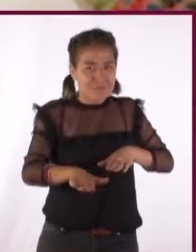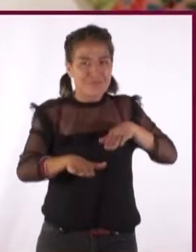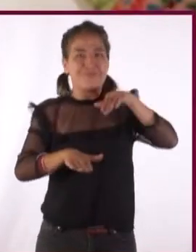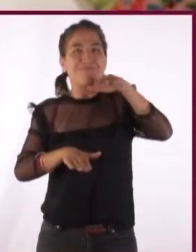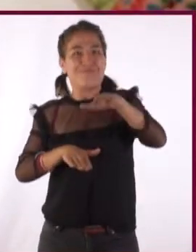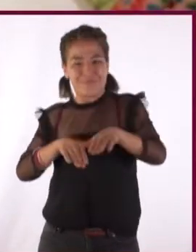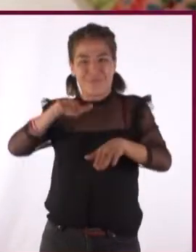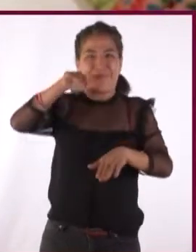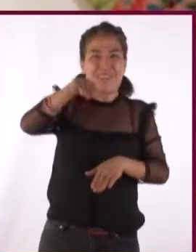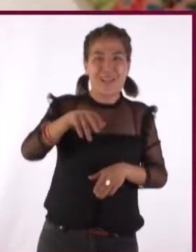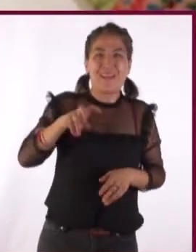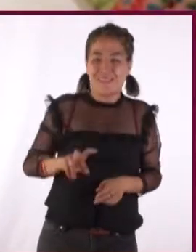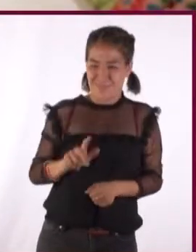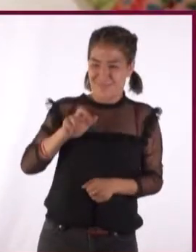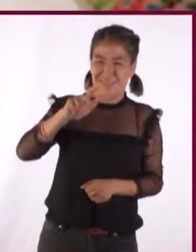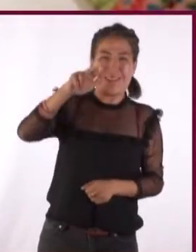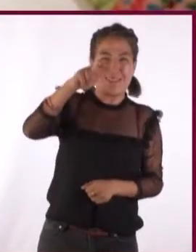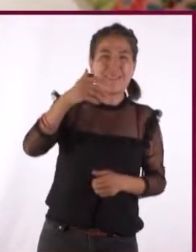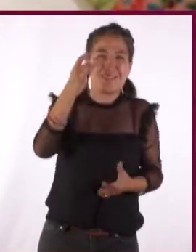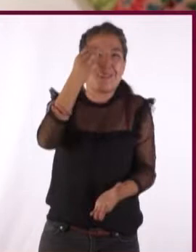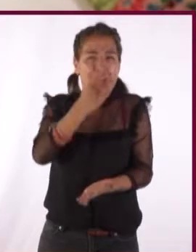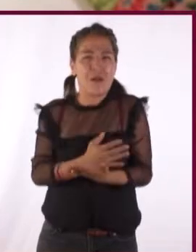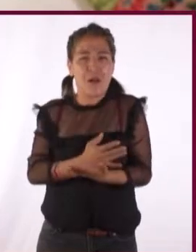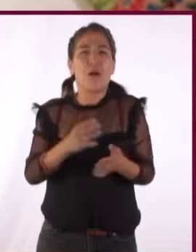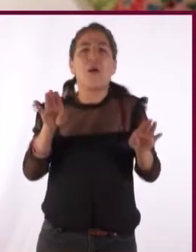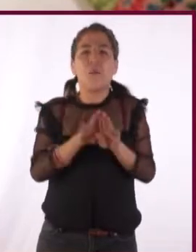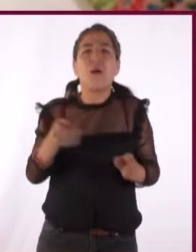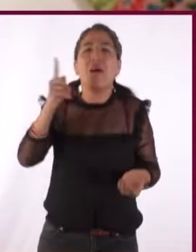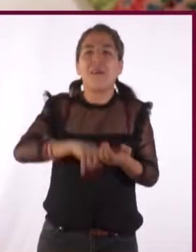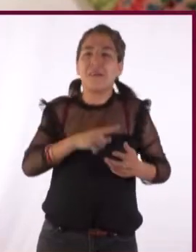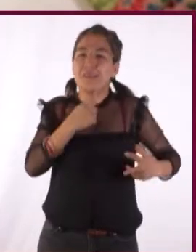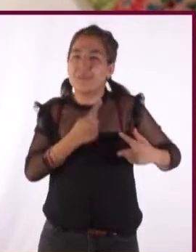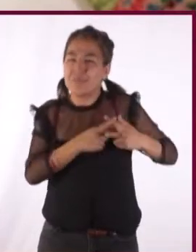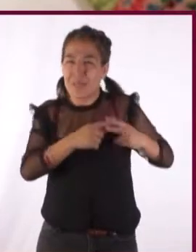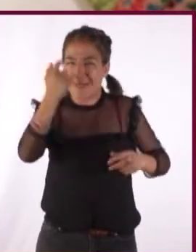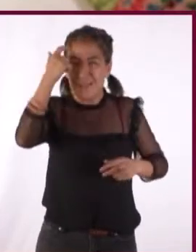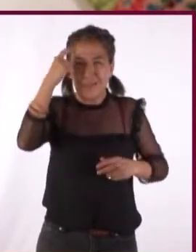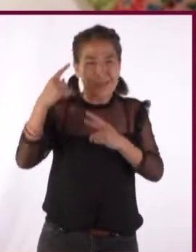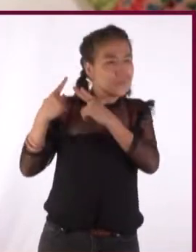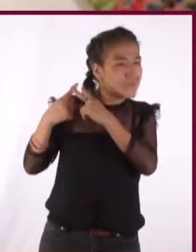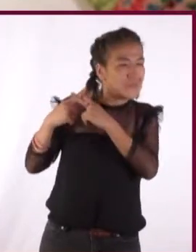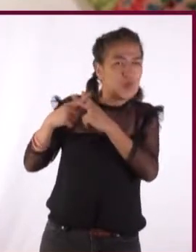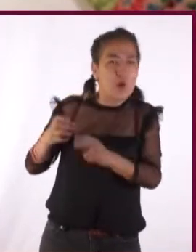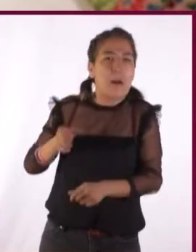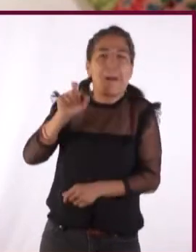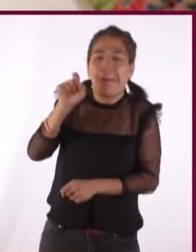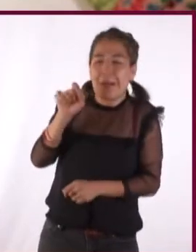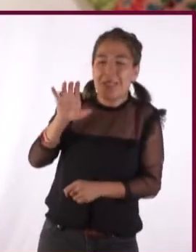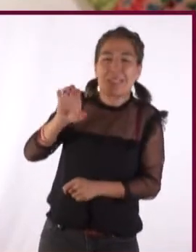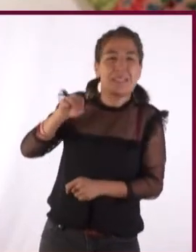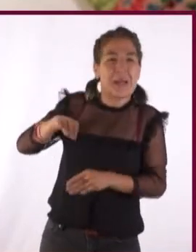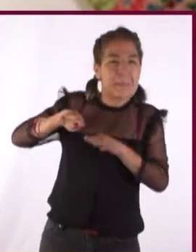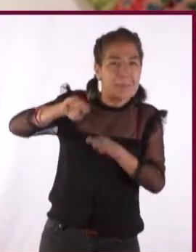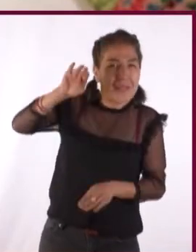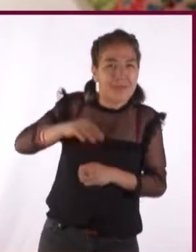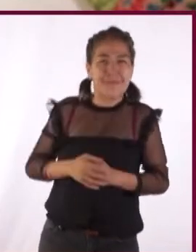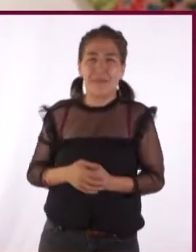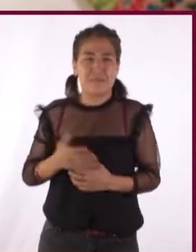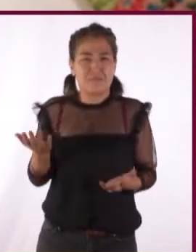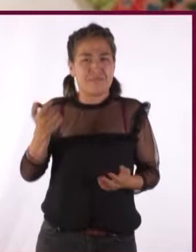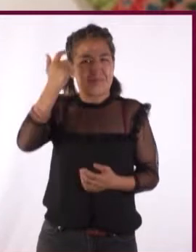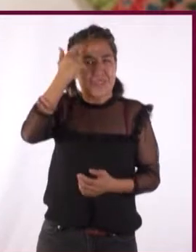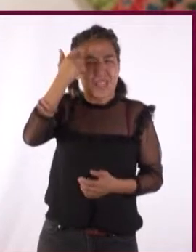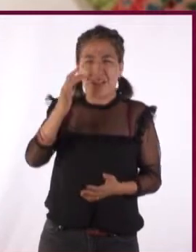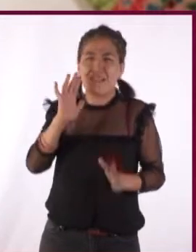¿no? Entonces, no es que el cerebro esté calculando 17 centímetros o 20 centímetros, sino el cerebro